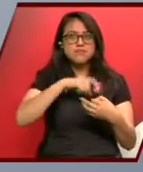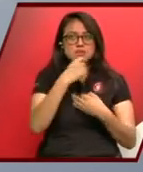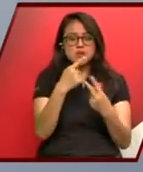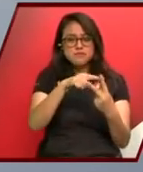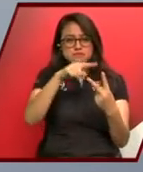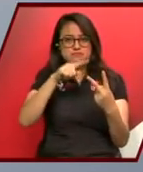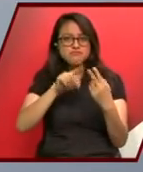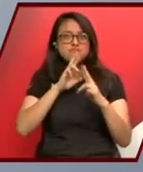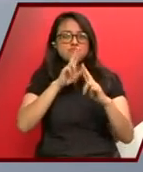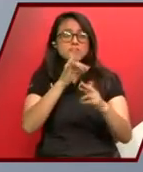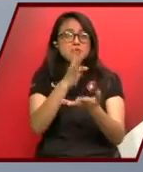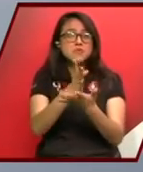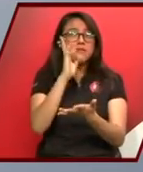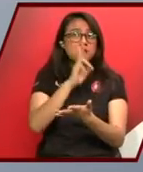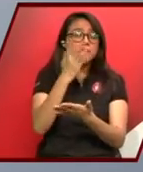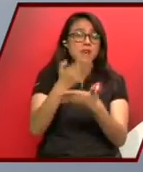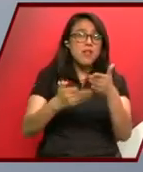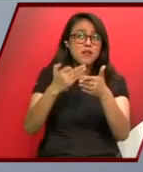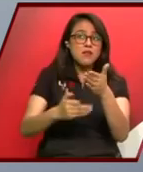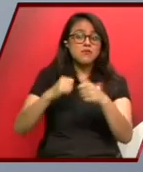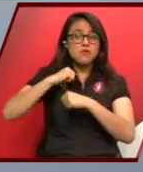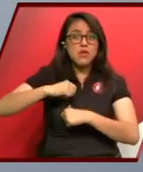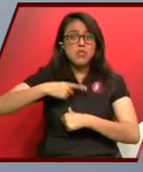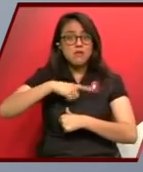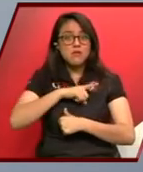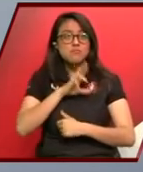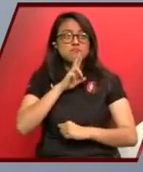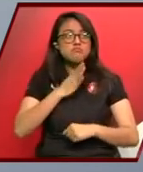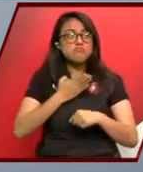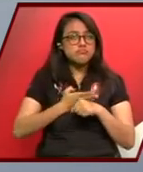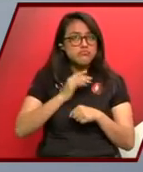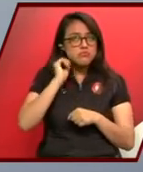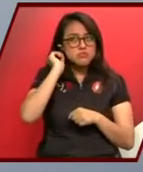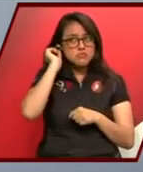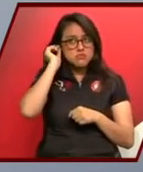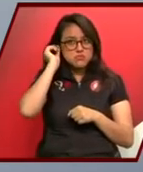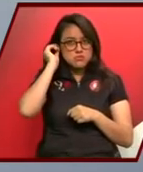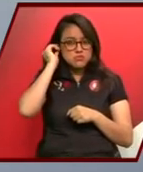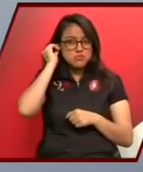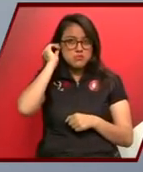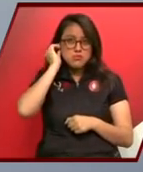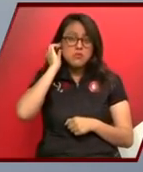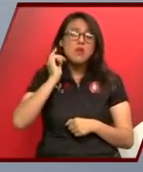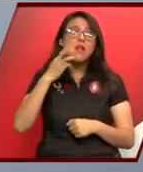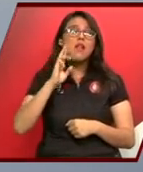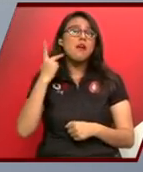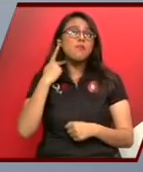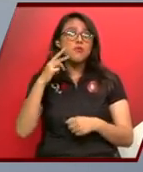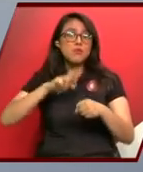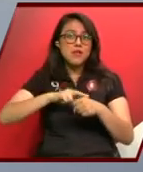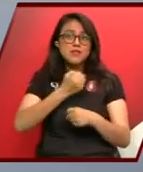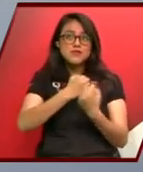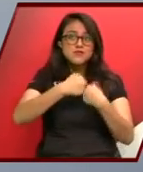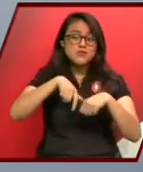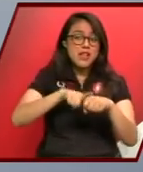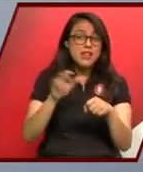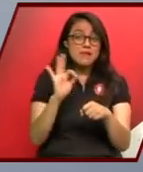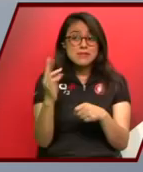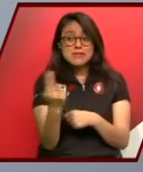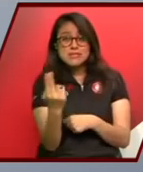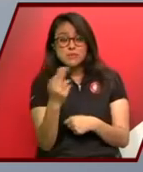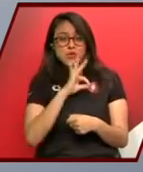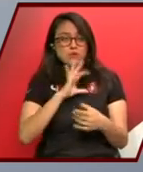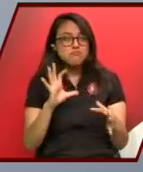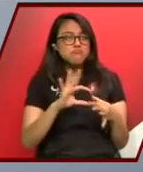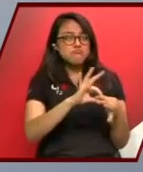están las dos versiones, ahora nada más resta que la autoridad tome cartas en el asunto, que la Procuraduría Social, en caso de ser necesaria,